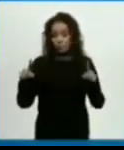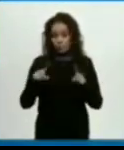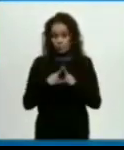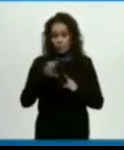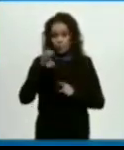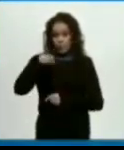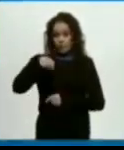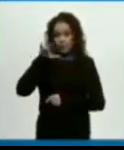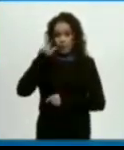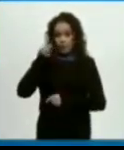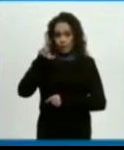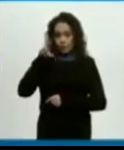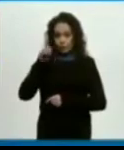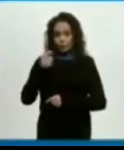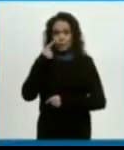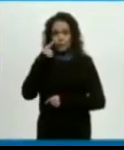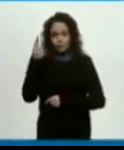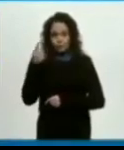contar.